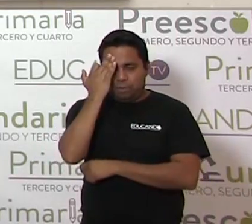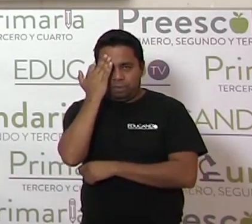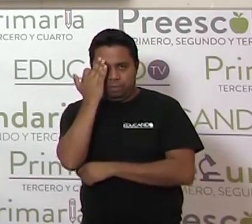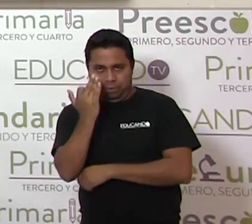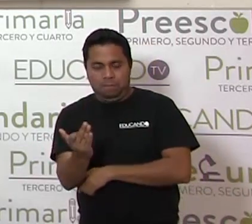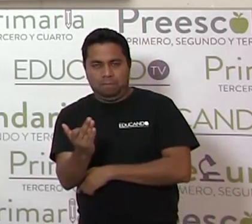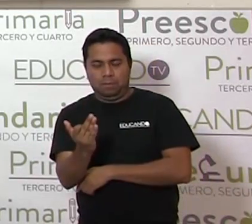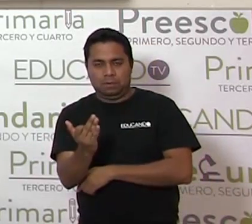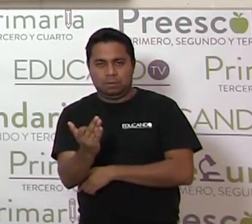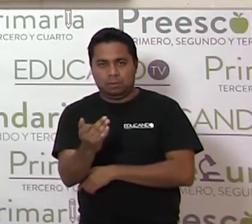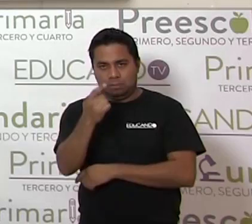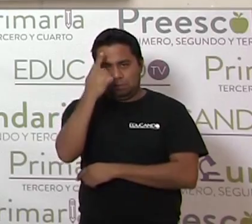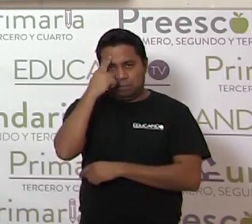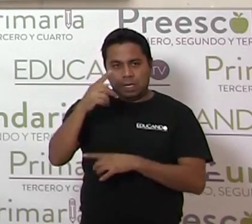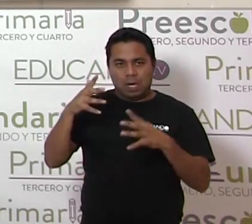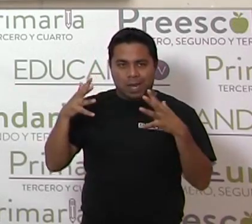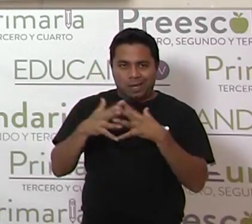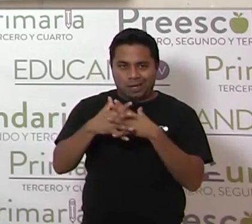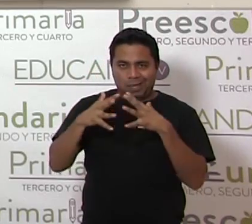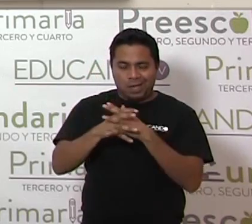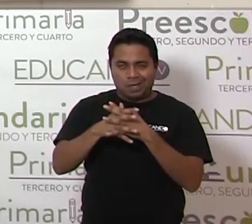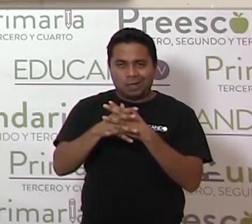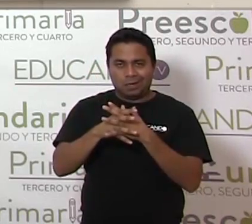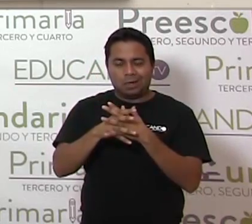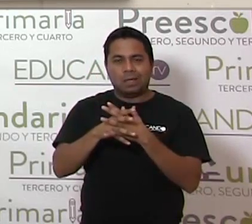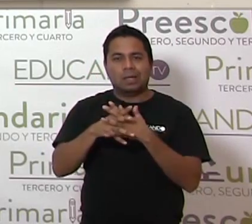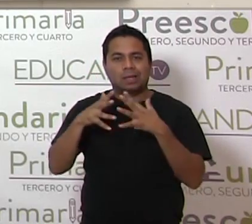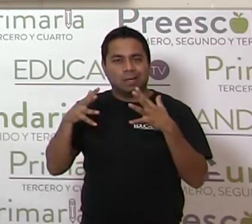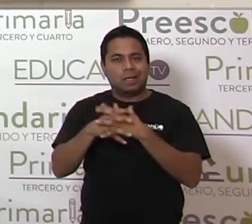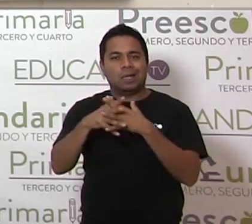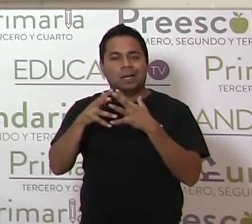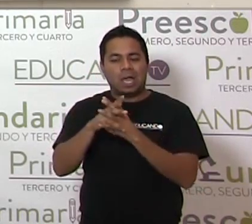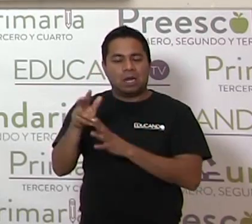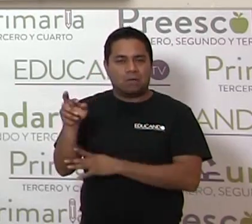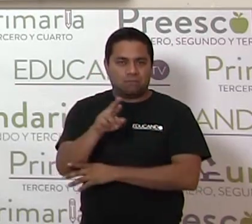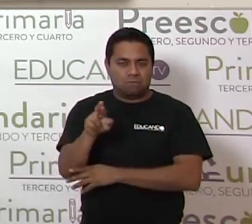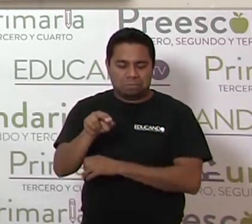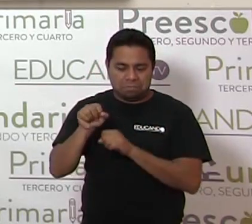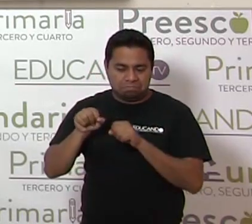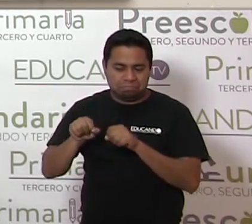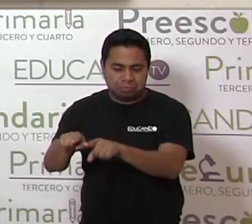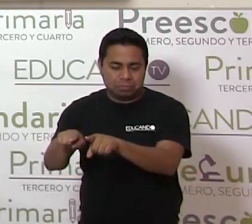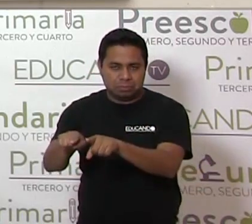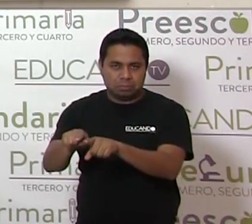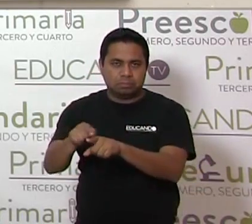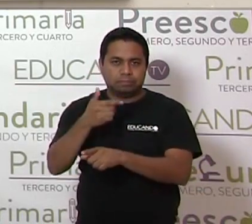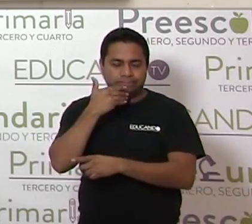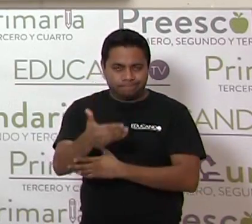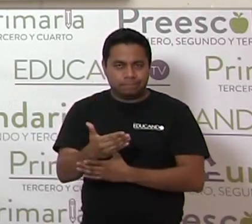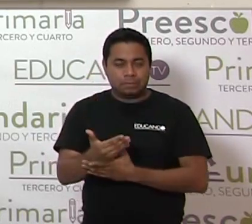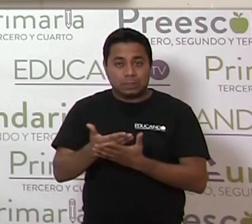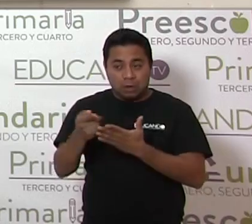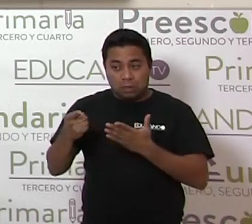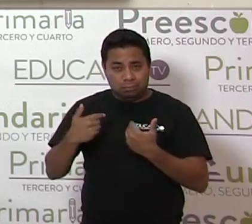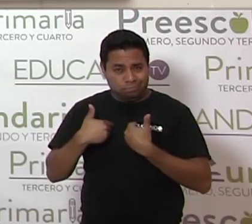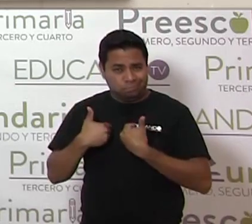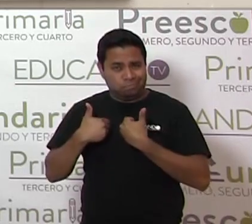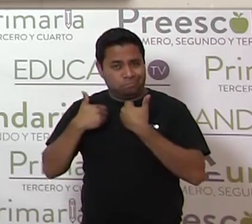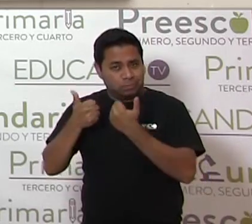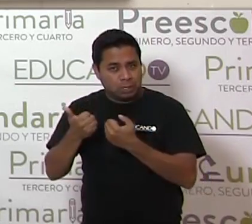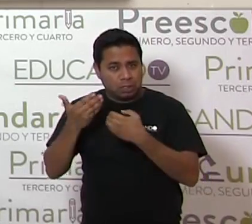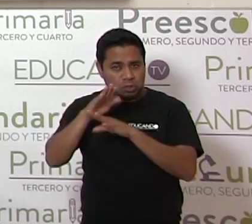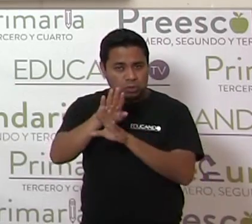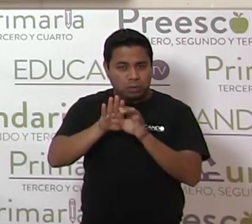paralelamente a la guerra de reforma. Muy bien, ahora, cuando ya comprendemos esta parte de la sincronía y